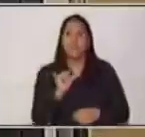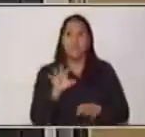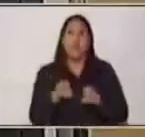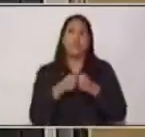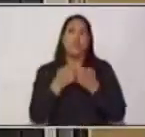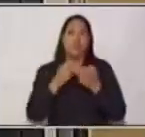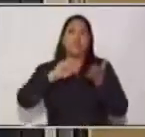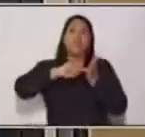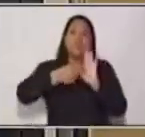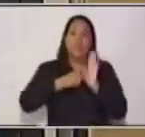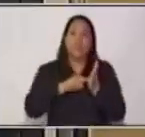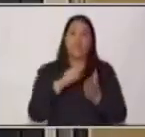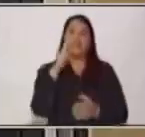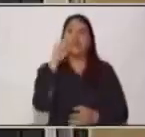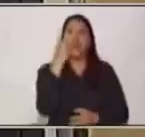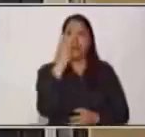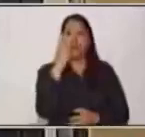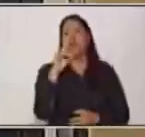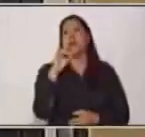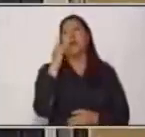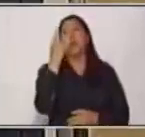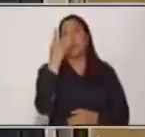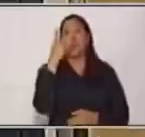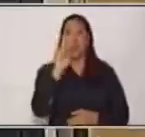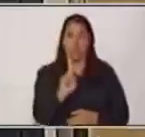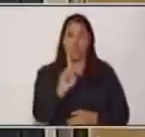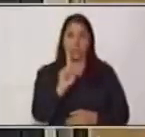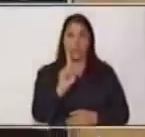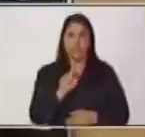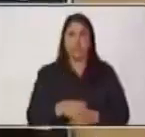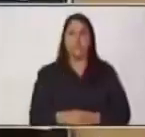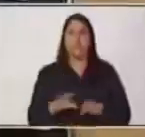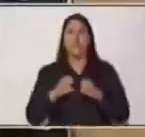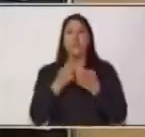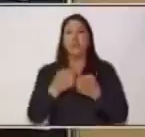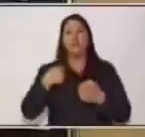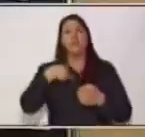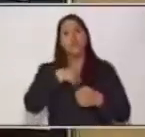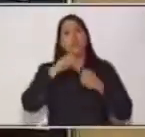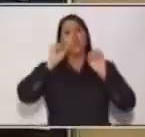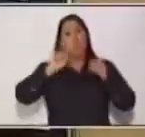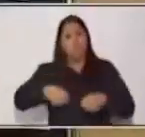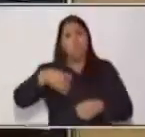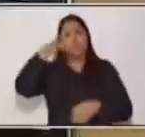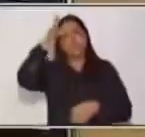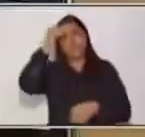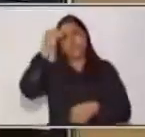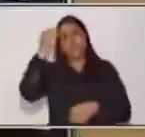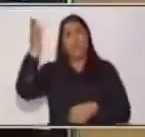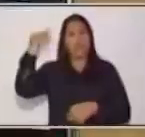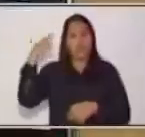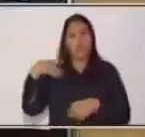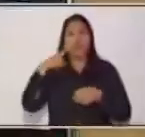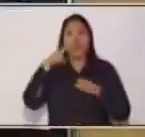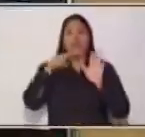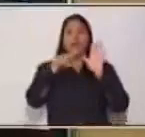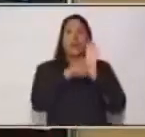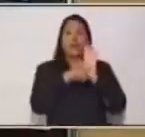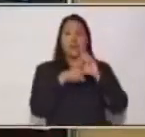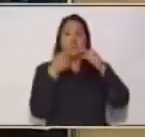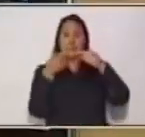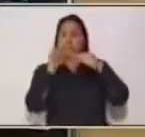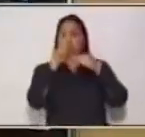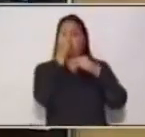Pero podemos también aplicar la propiedad que aprendimos de restar sus exponentes. Entonces nos